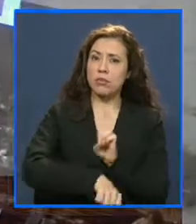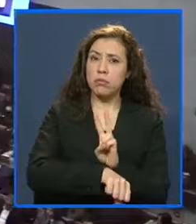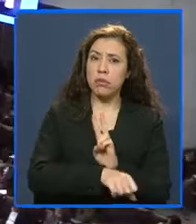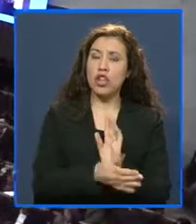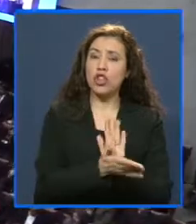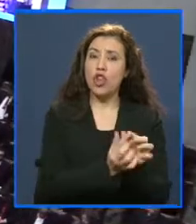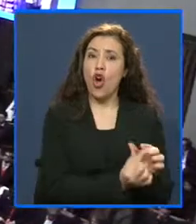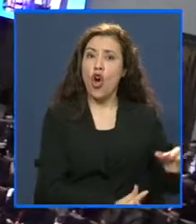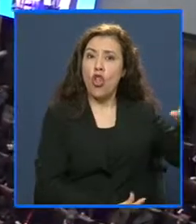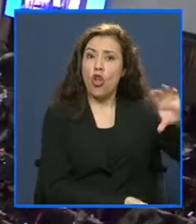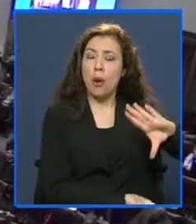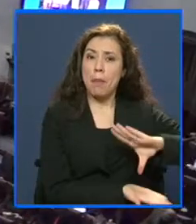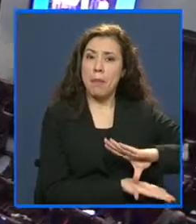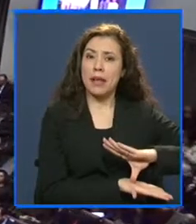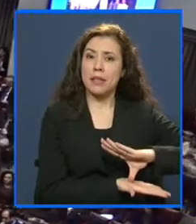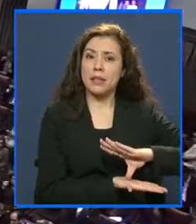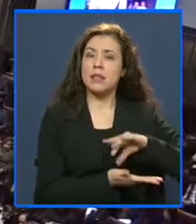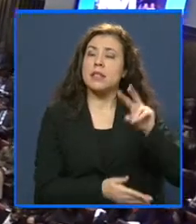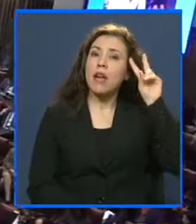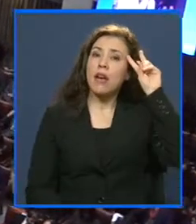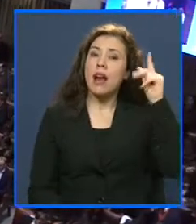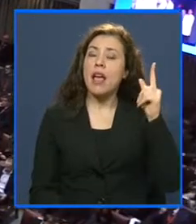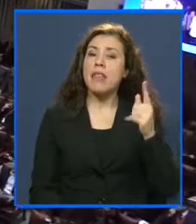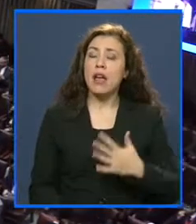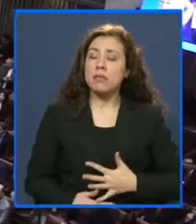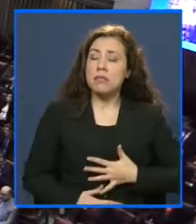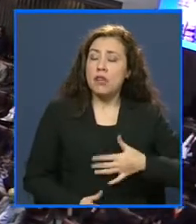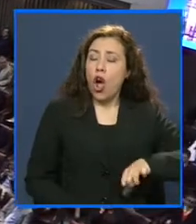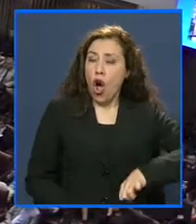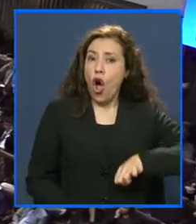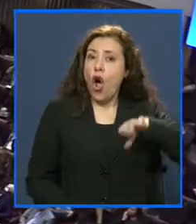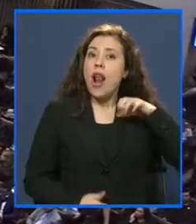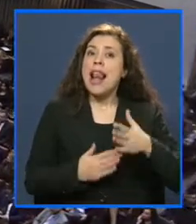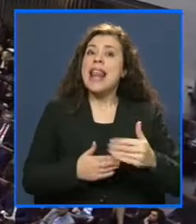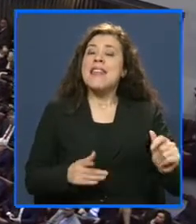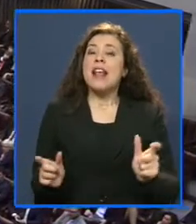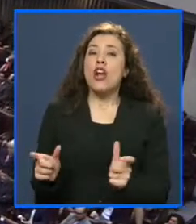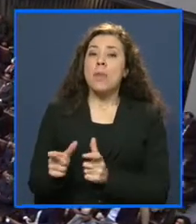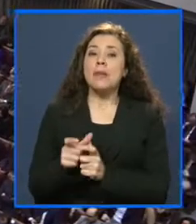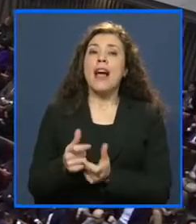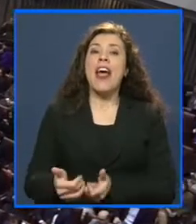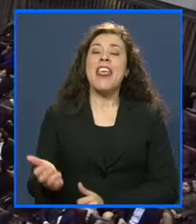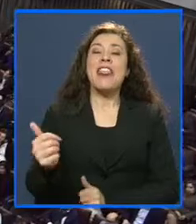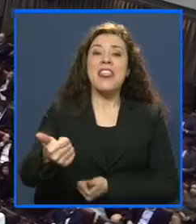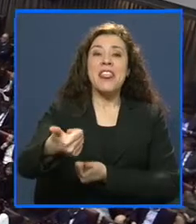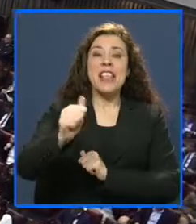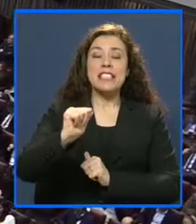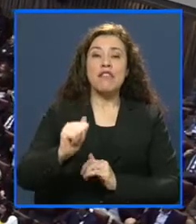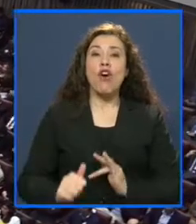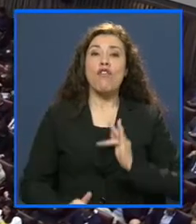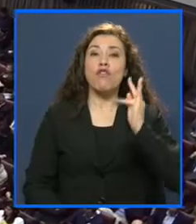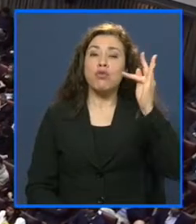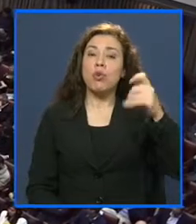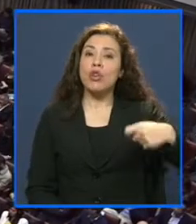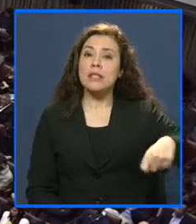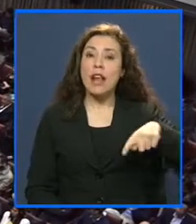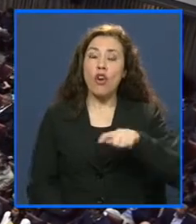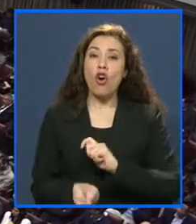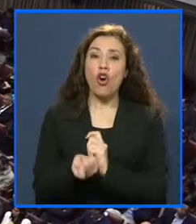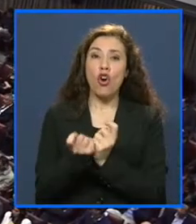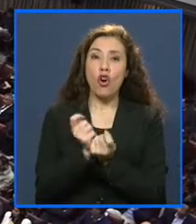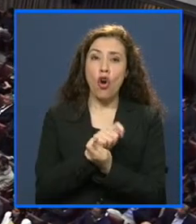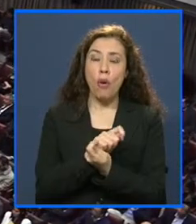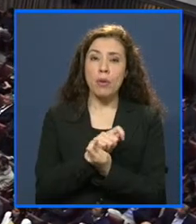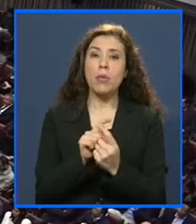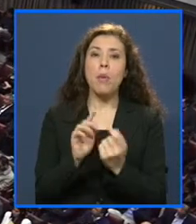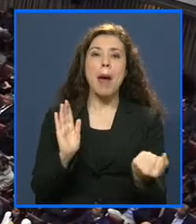largo del país se trata de una iniciativa que nos llena de orgullo liderada por la comisión de desafíos del futuro del senado y que se ha convertido en